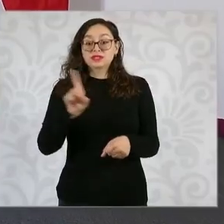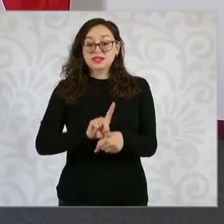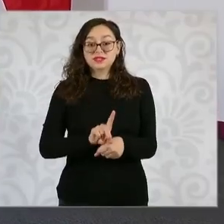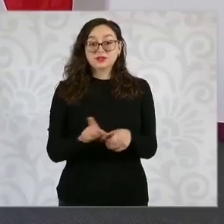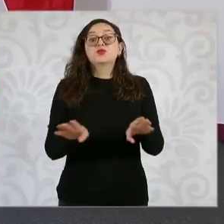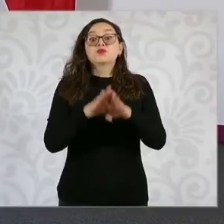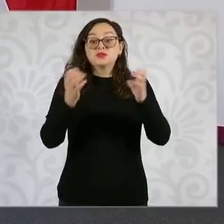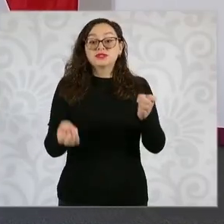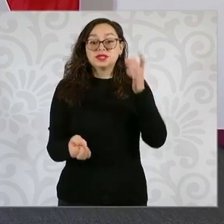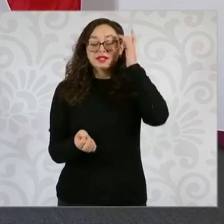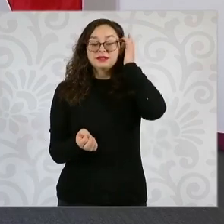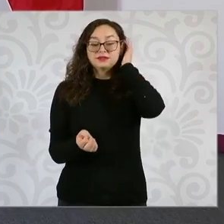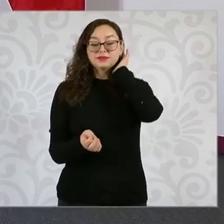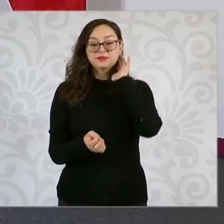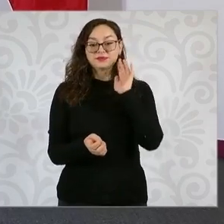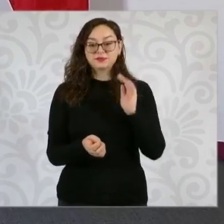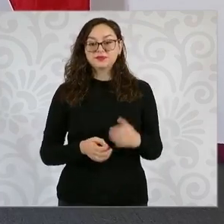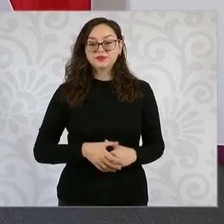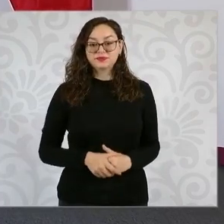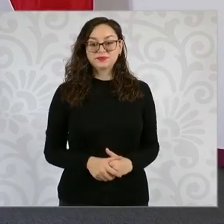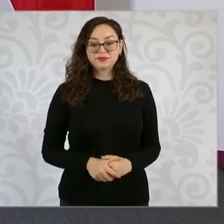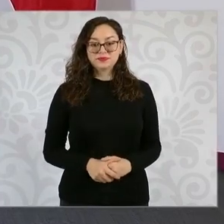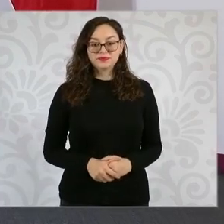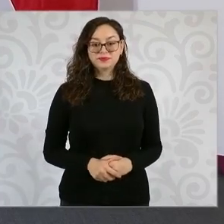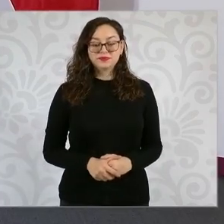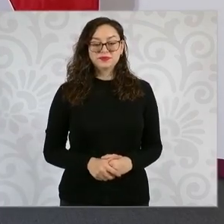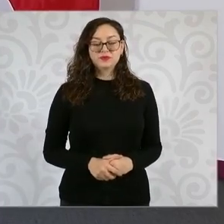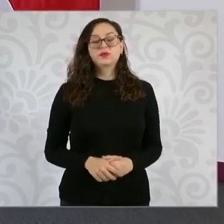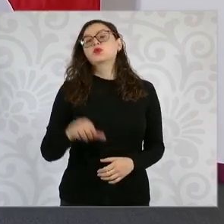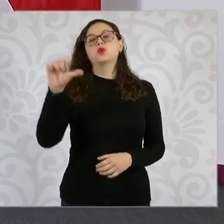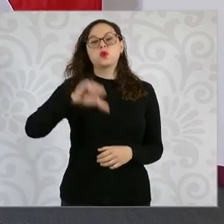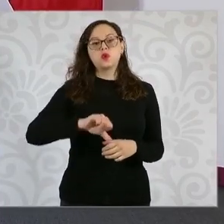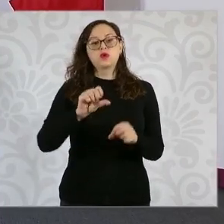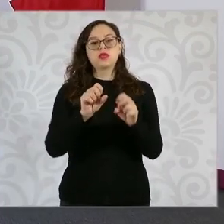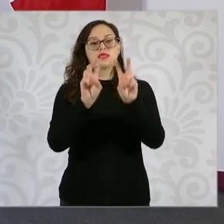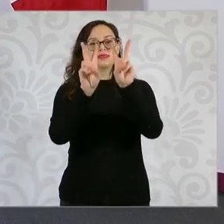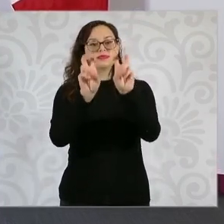Bueno, hoy vamos a tocar tres temas.